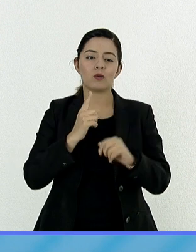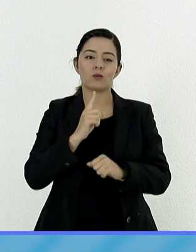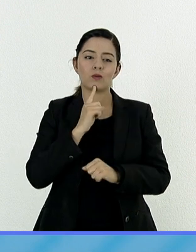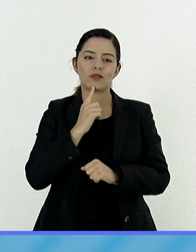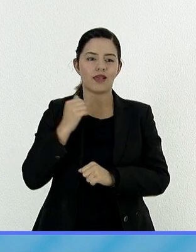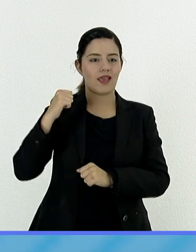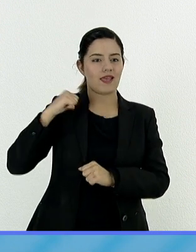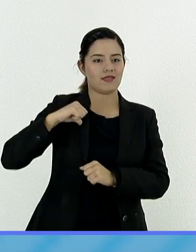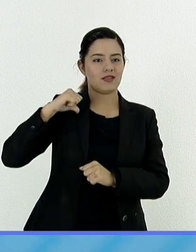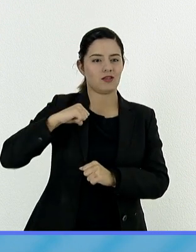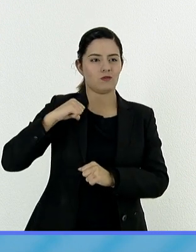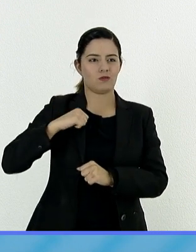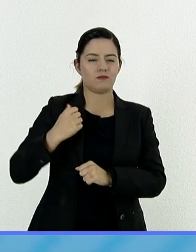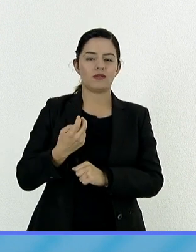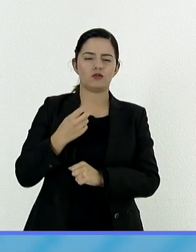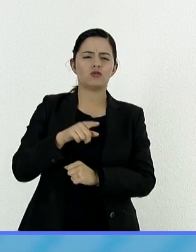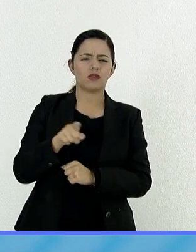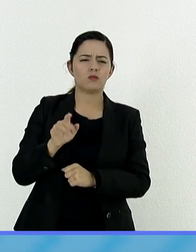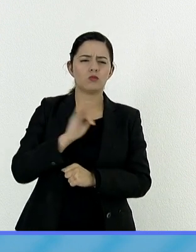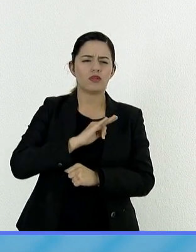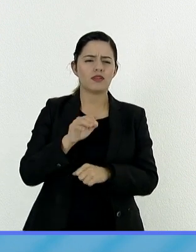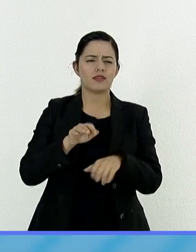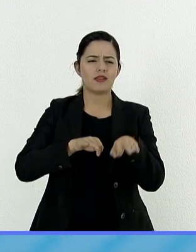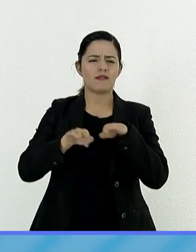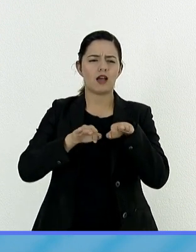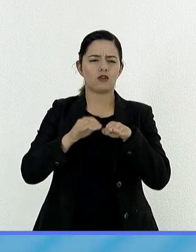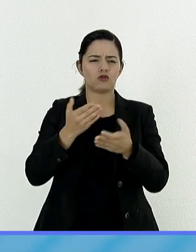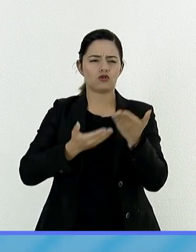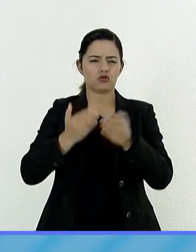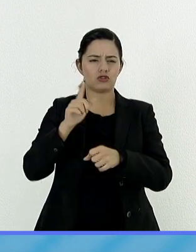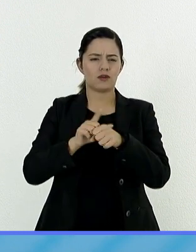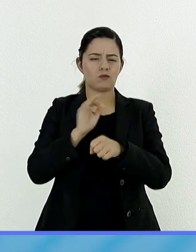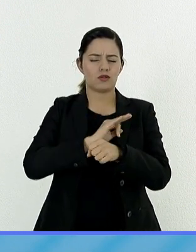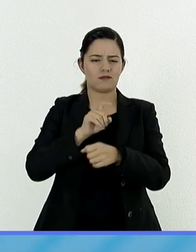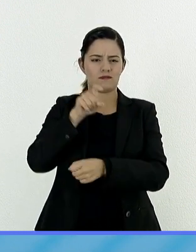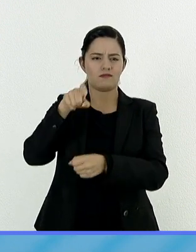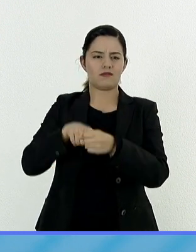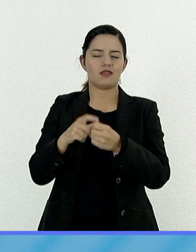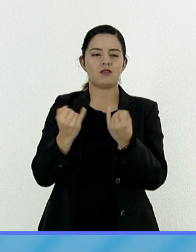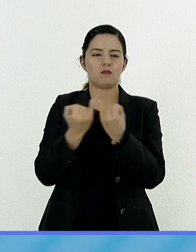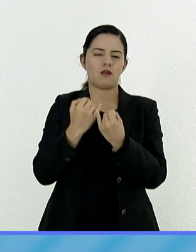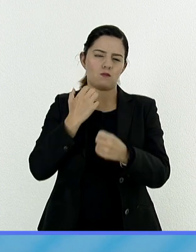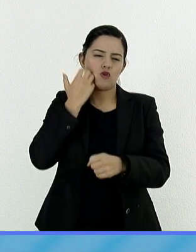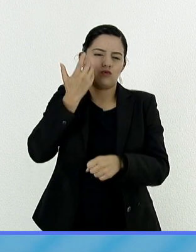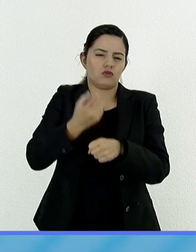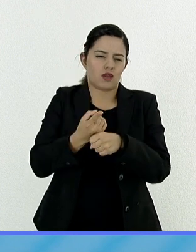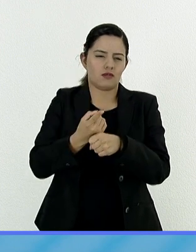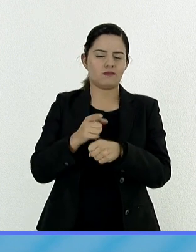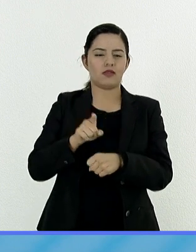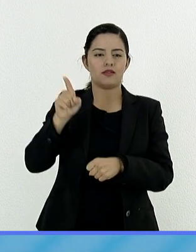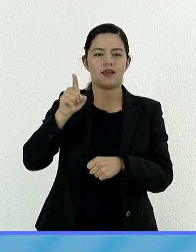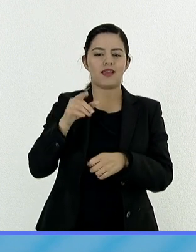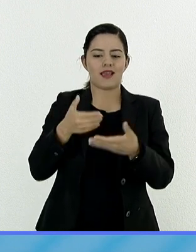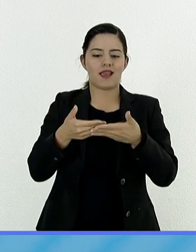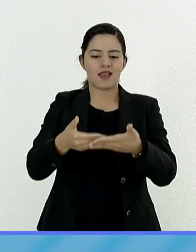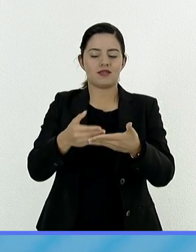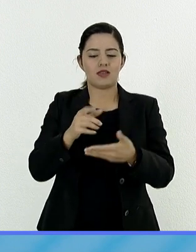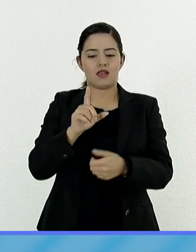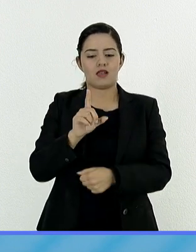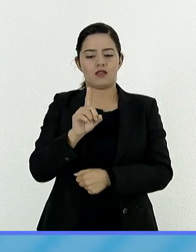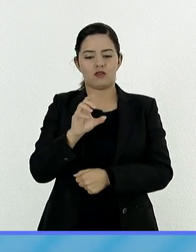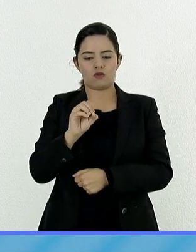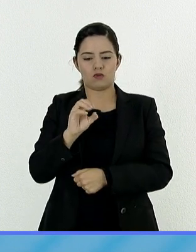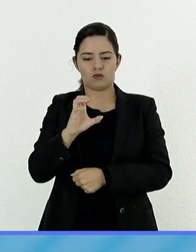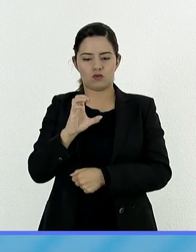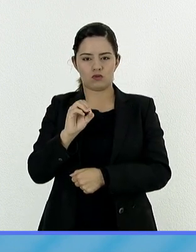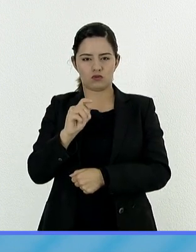vacantes para realizar sus servicios social y también un trabajo de voluntariado en este recinto que está ubicado en la calle de doctor Olvera de la